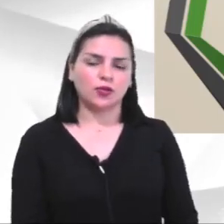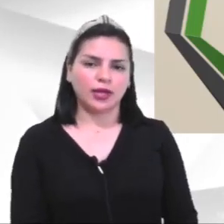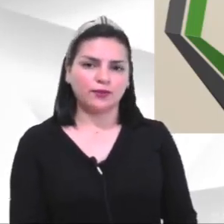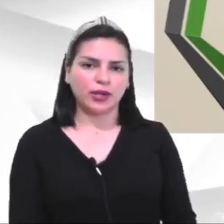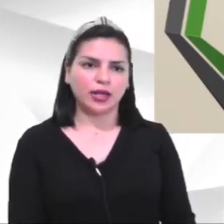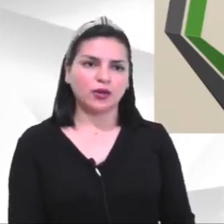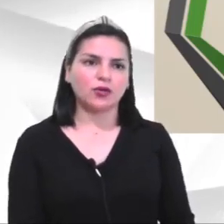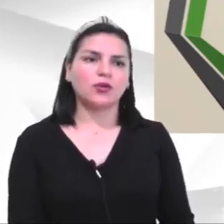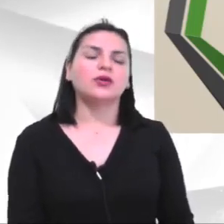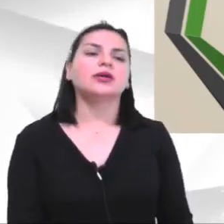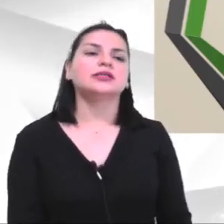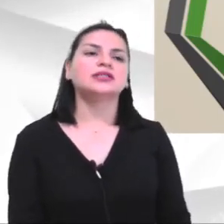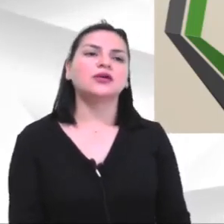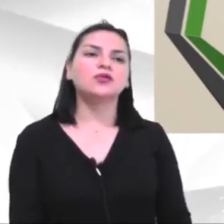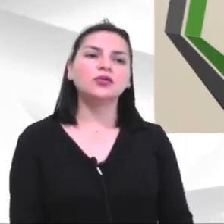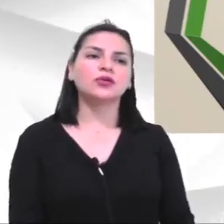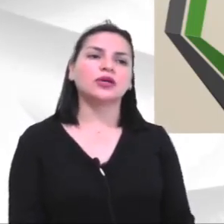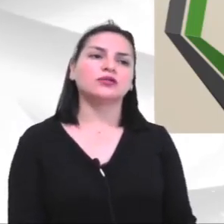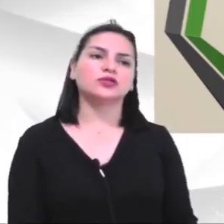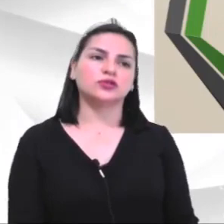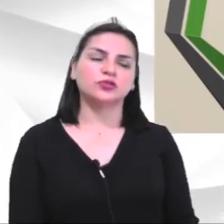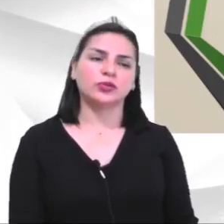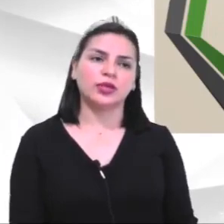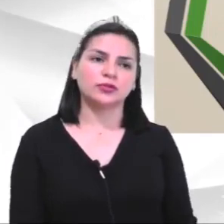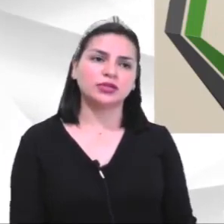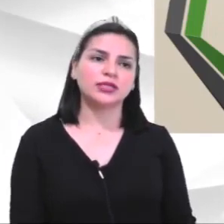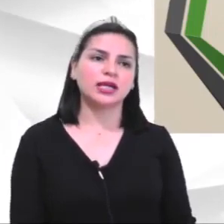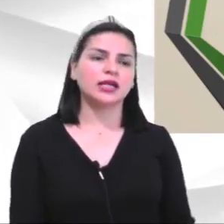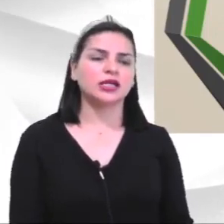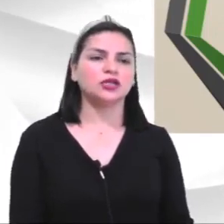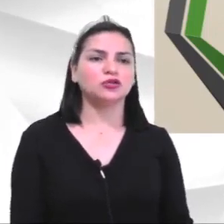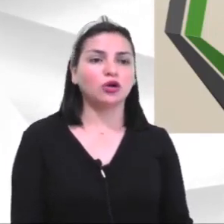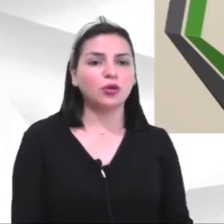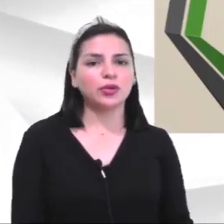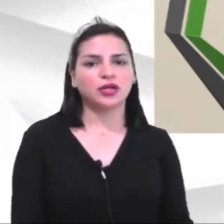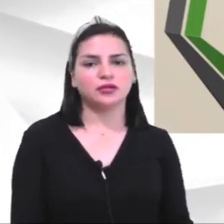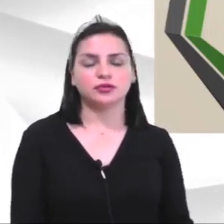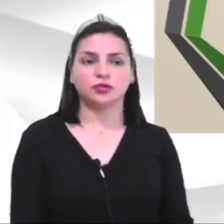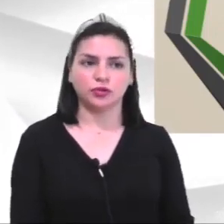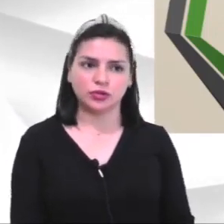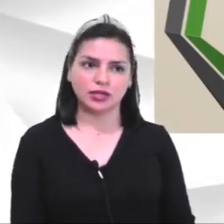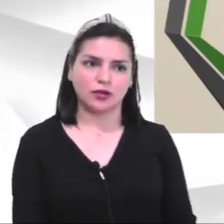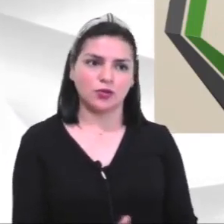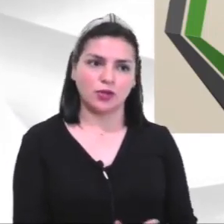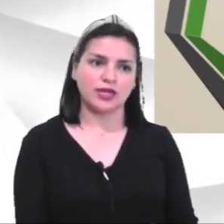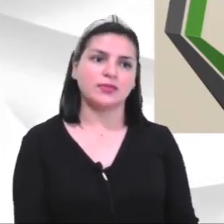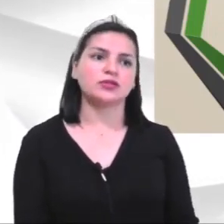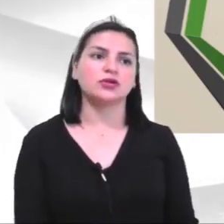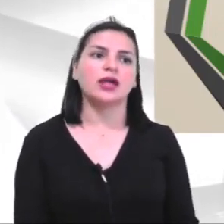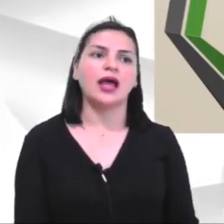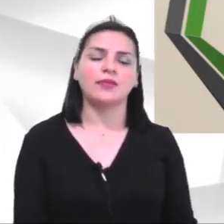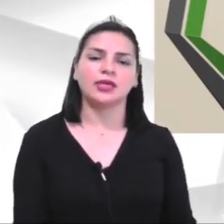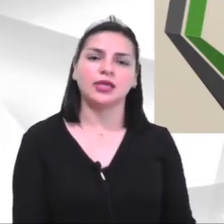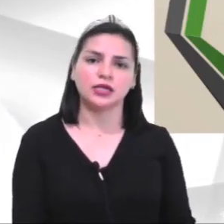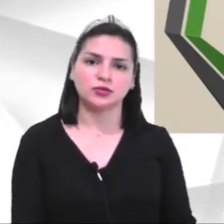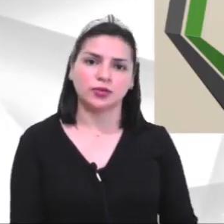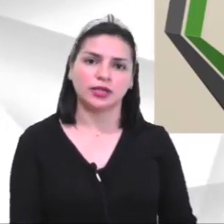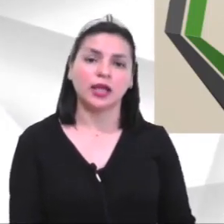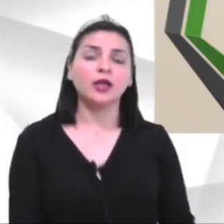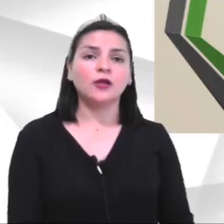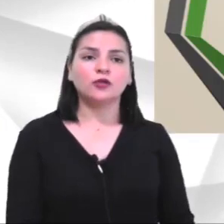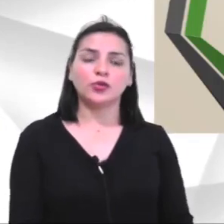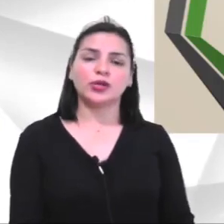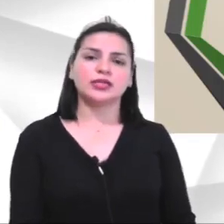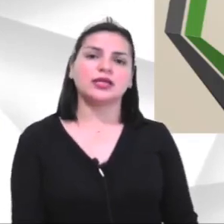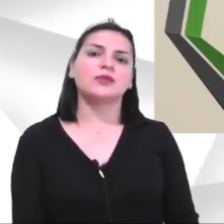¿verdad?, un empleo según lo que nosotros podemos hacer y no porque nos conozcan, como ahí menciona, amiguismo,